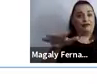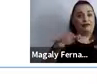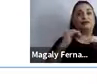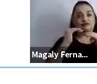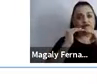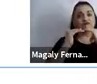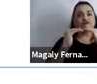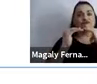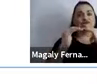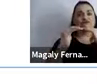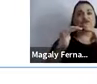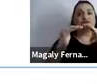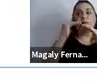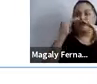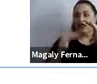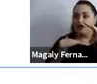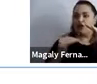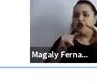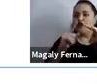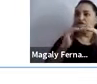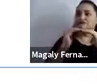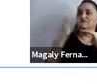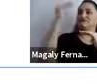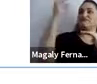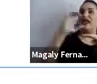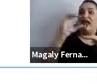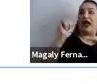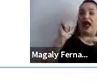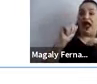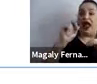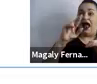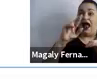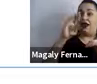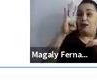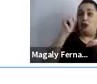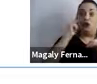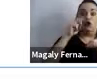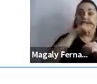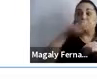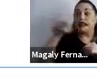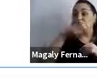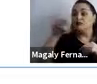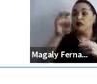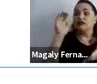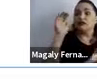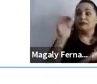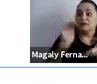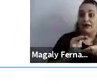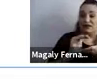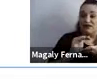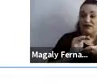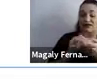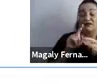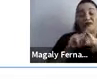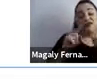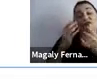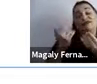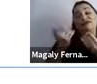menor intensidad de emisiones en el transporte. Pero bueno, es de esperar que